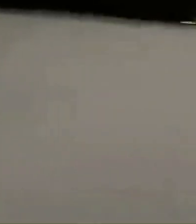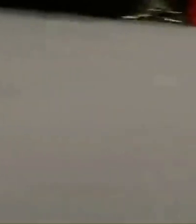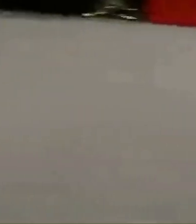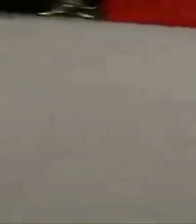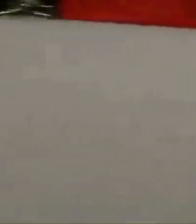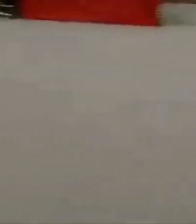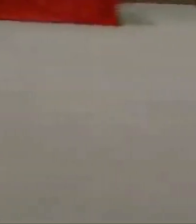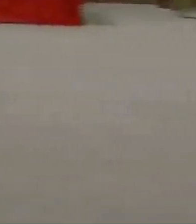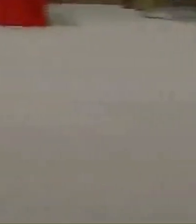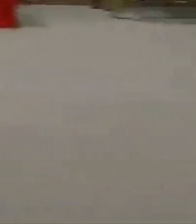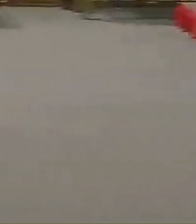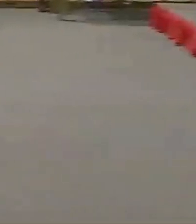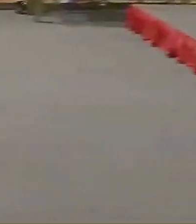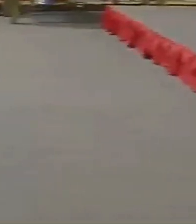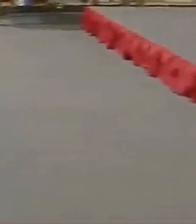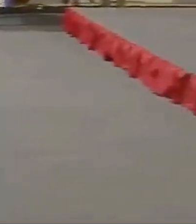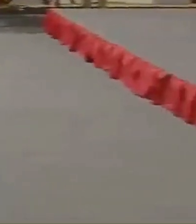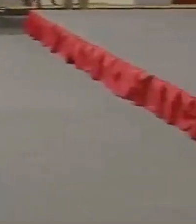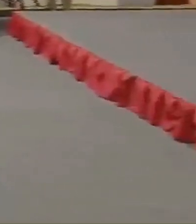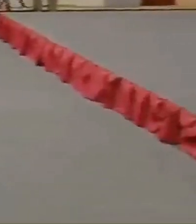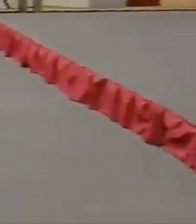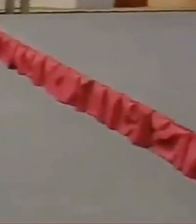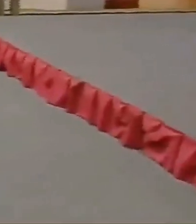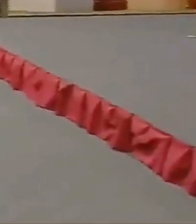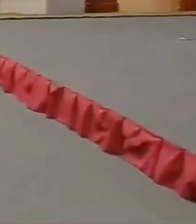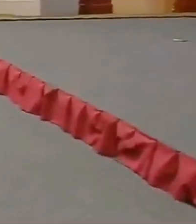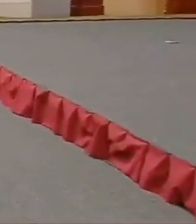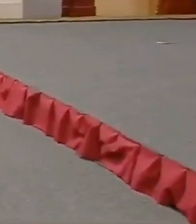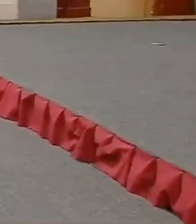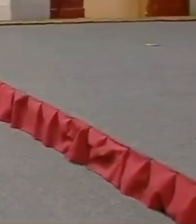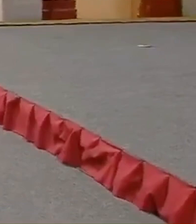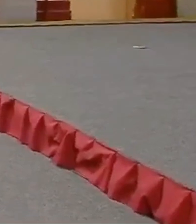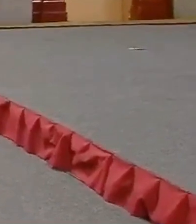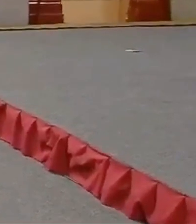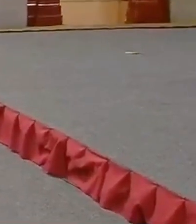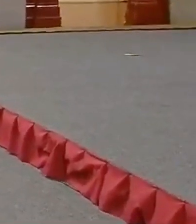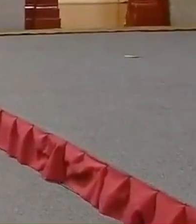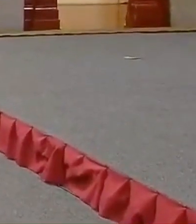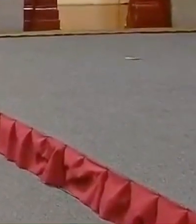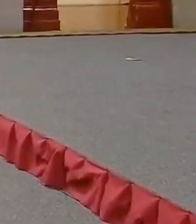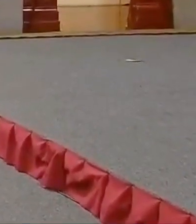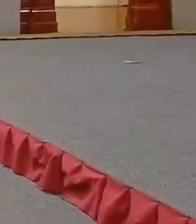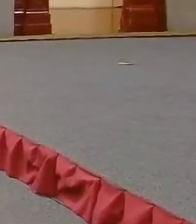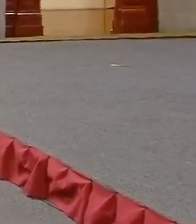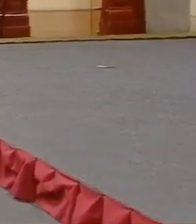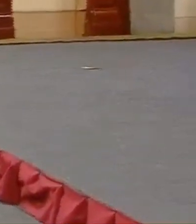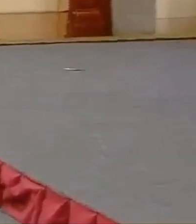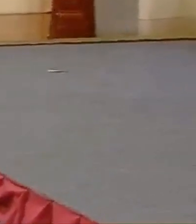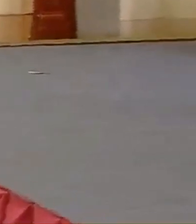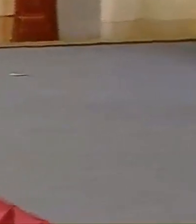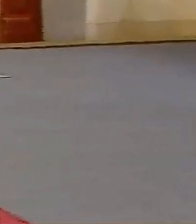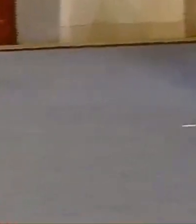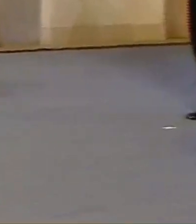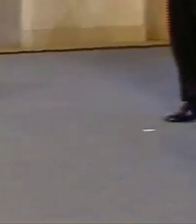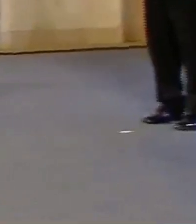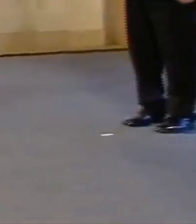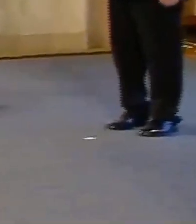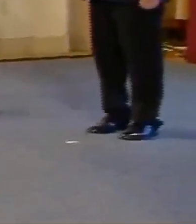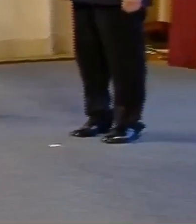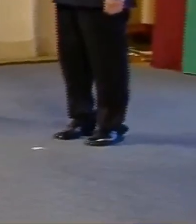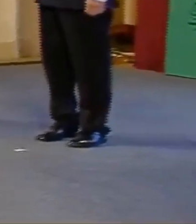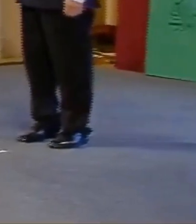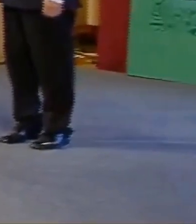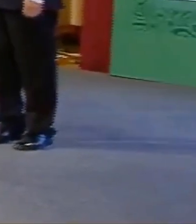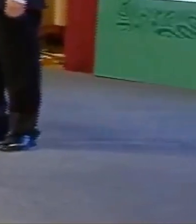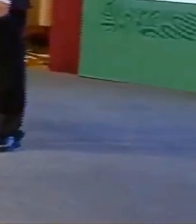Gutiérrez Estrada, de quien se dice que sin importar poner en riesgo su vida, siempre estuvo dispuesta a atender a